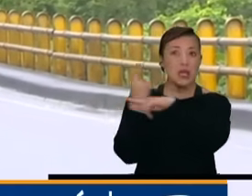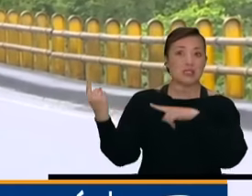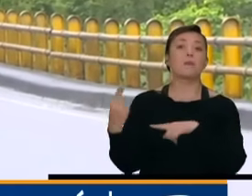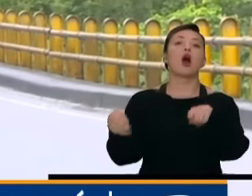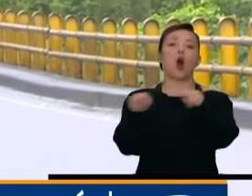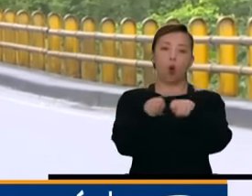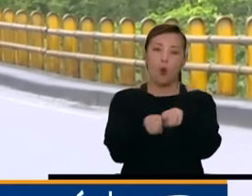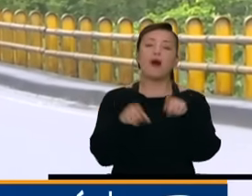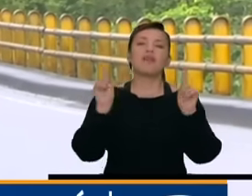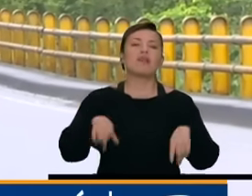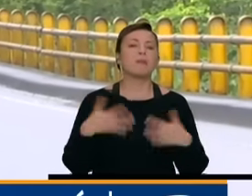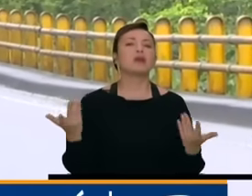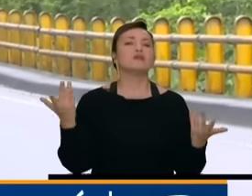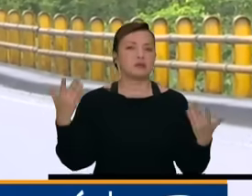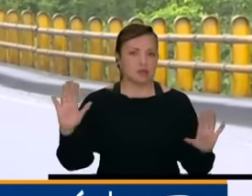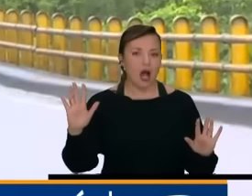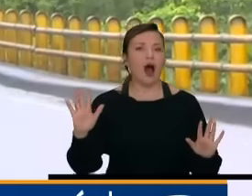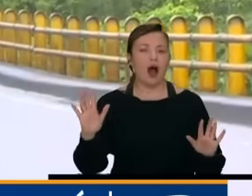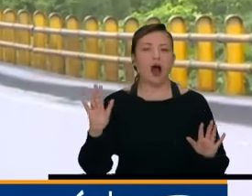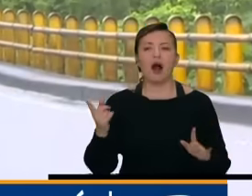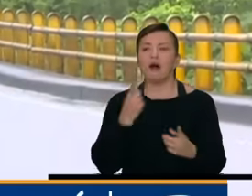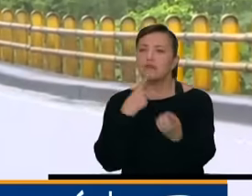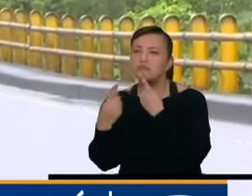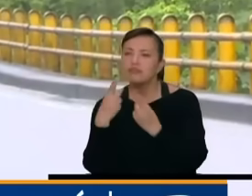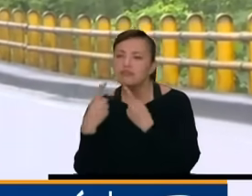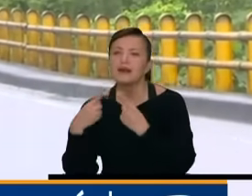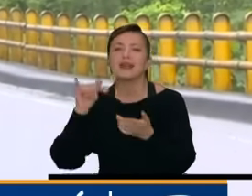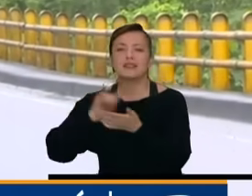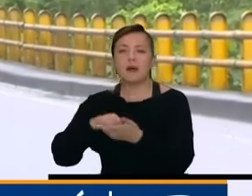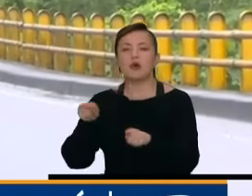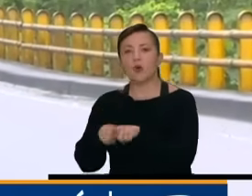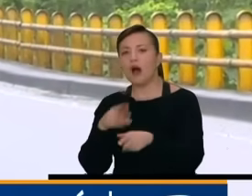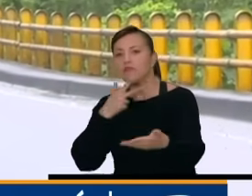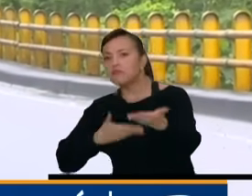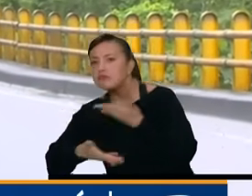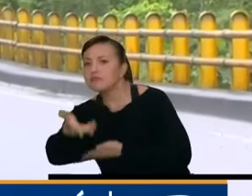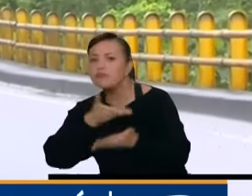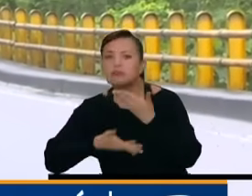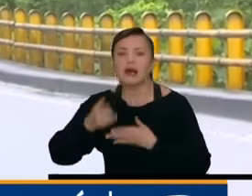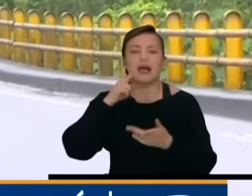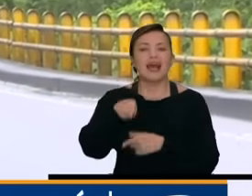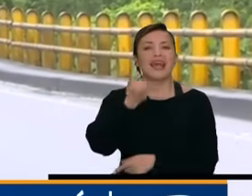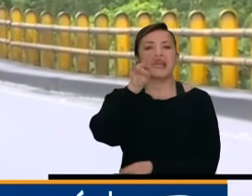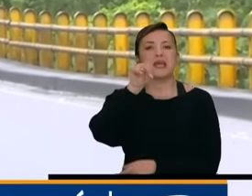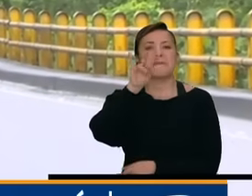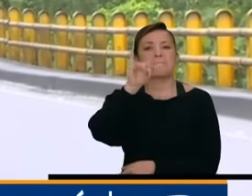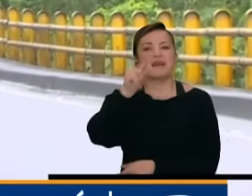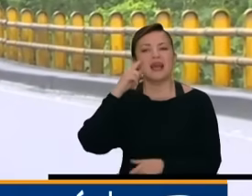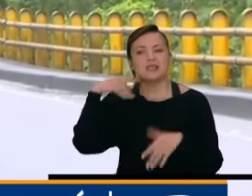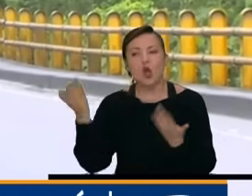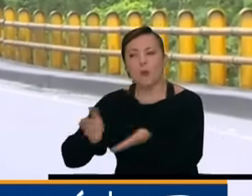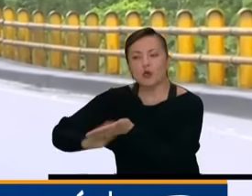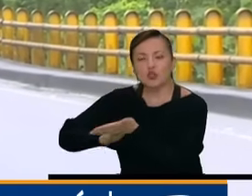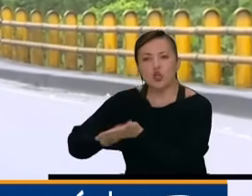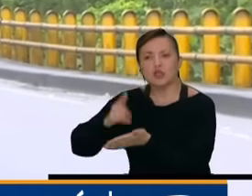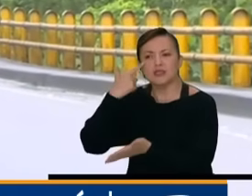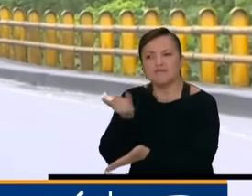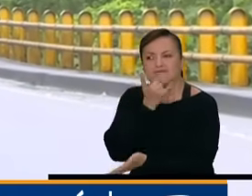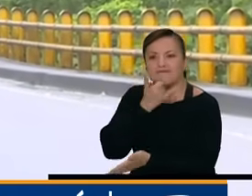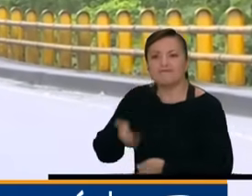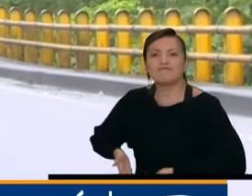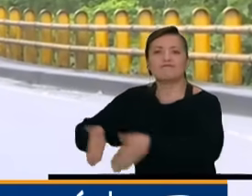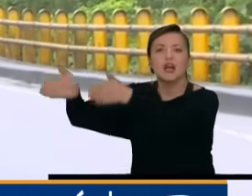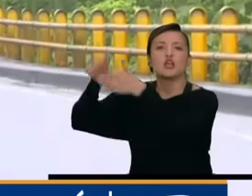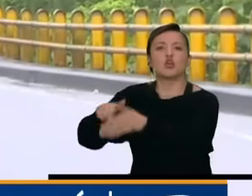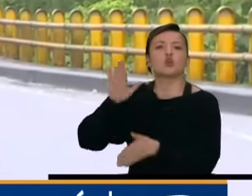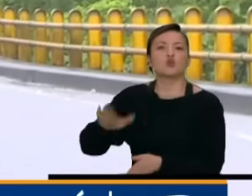también precisamente se habían hablado o llegado esas comunicaciones con INVÍAS para tratar de buscar una solución, revisar qué estaba pasando en la vía Alcuciana